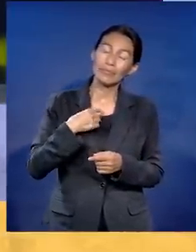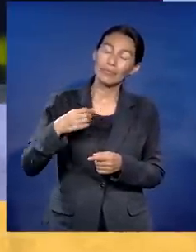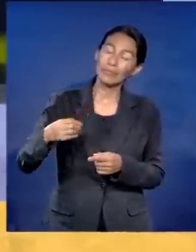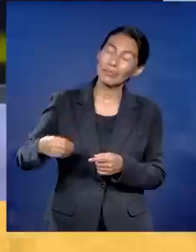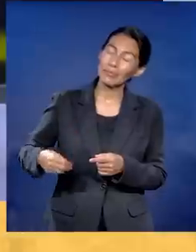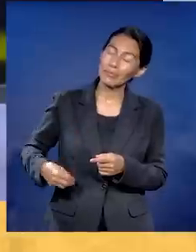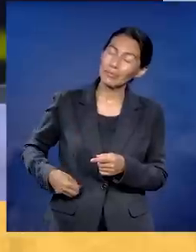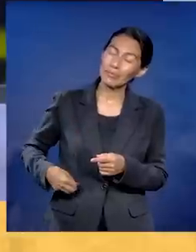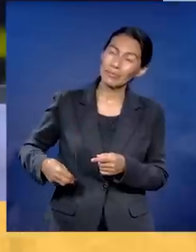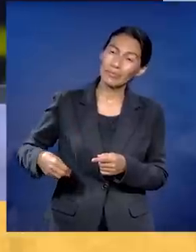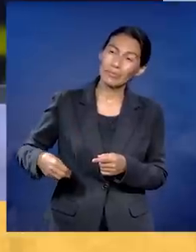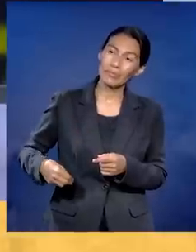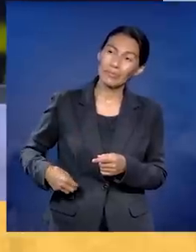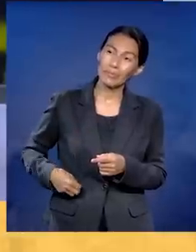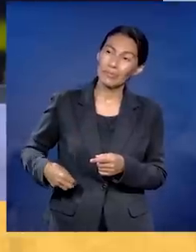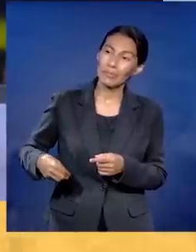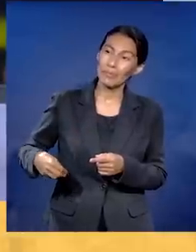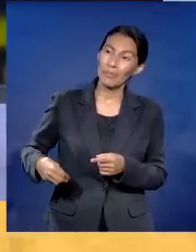Si fui motivo